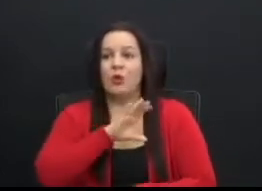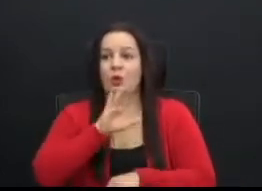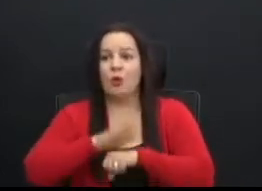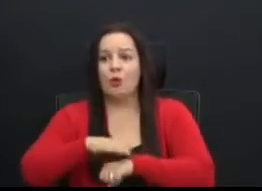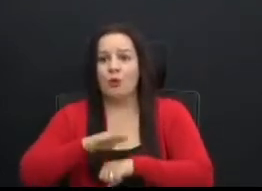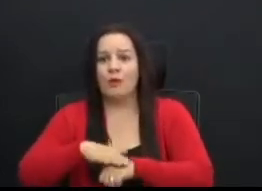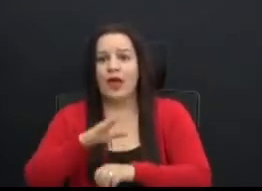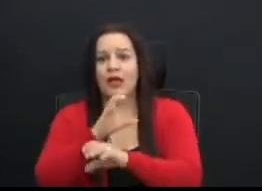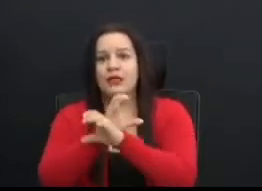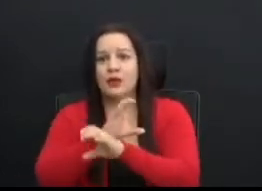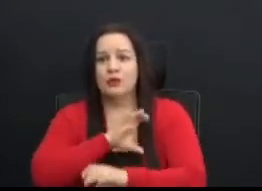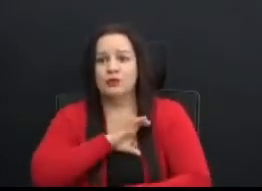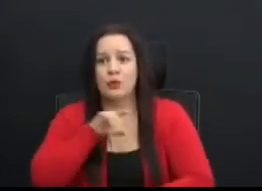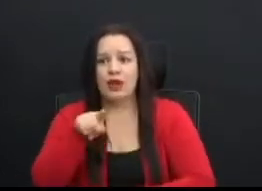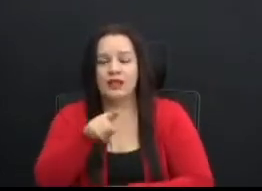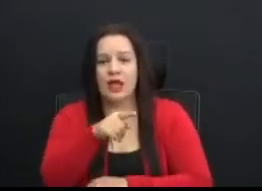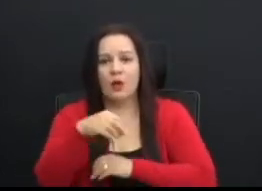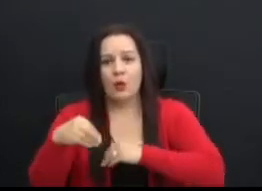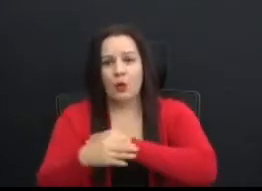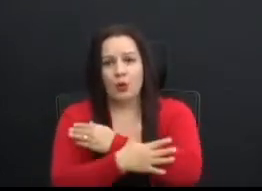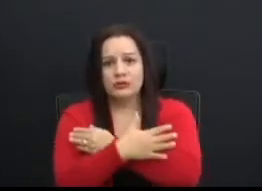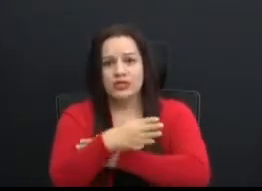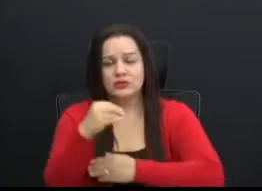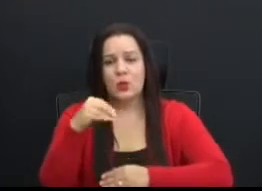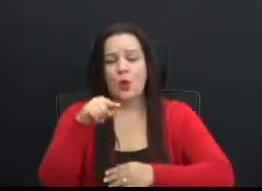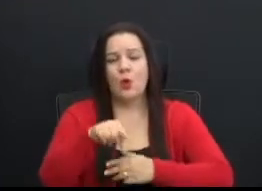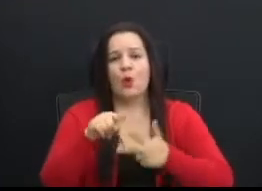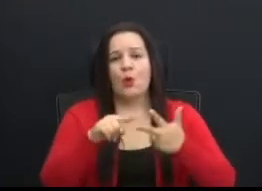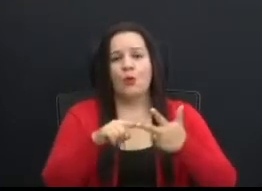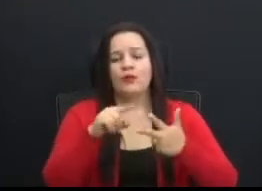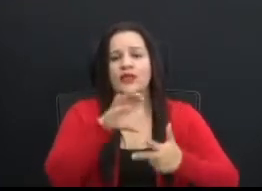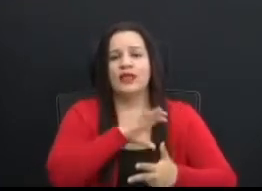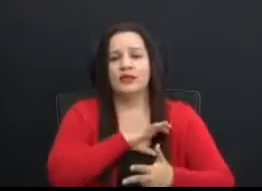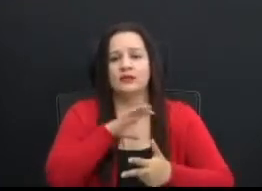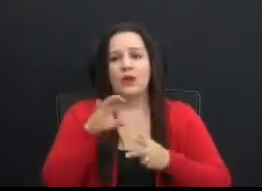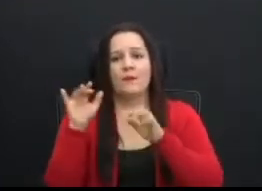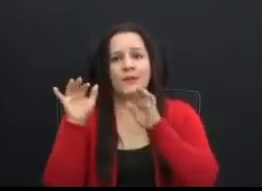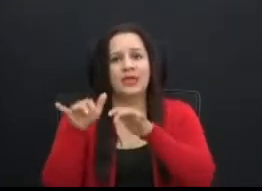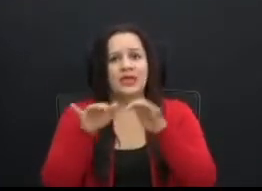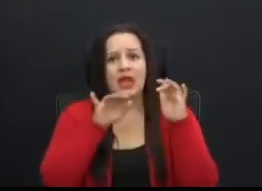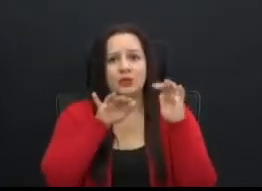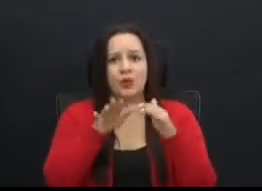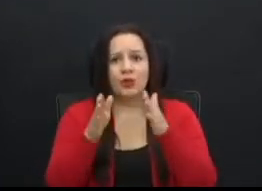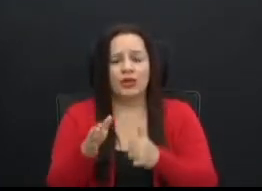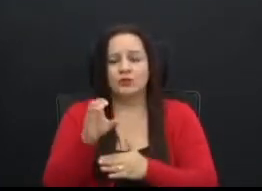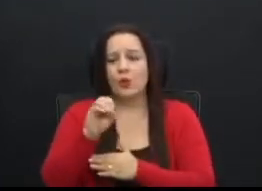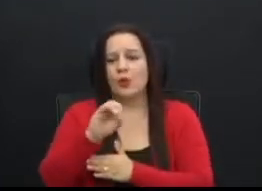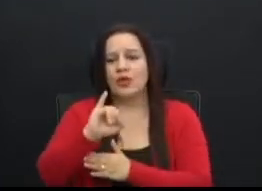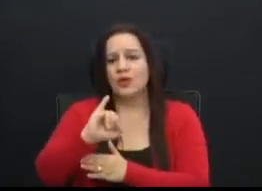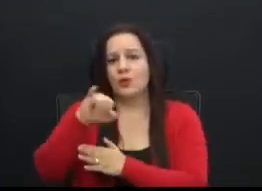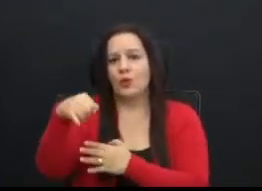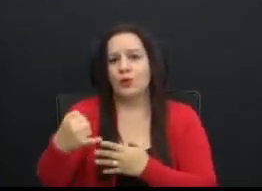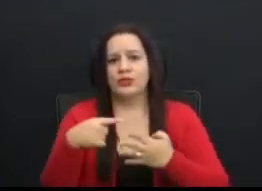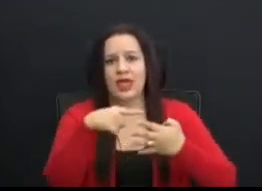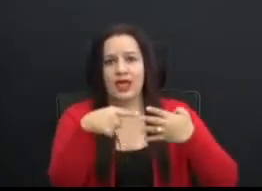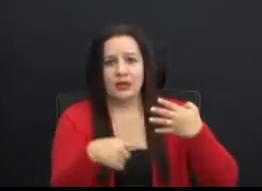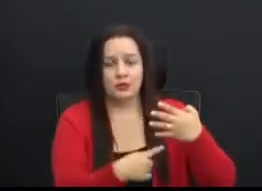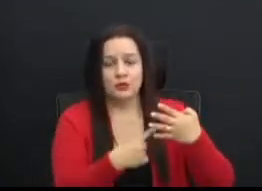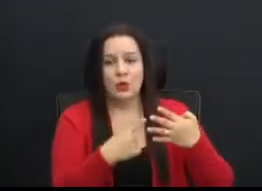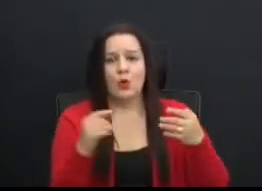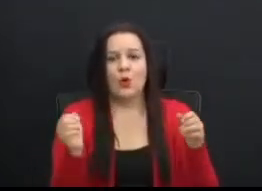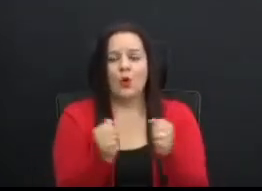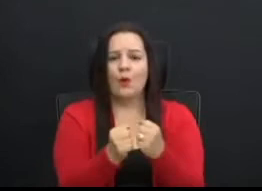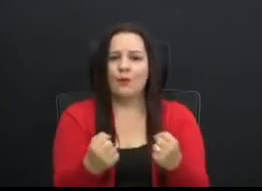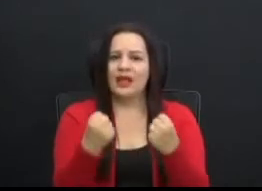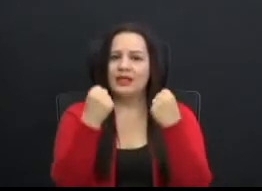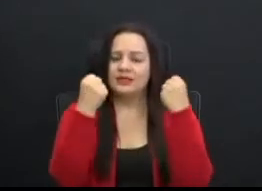no es culpa de los agentes migratorios o del OIJ, que con valentía y exponiendo su vida